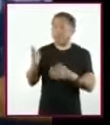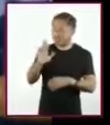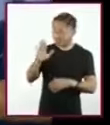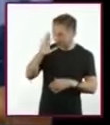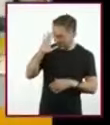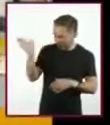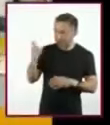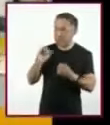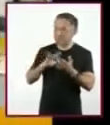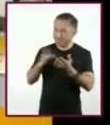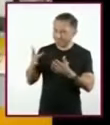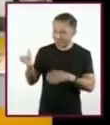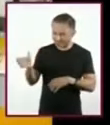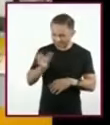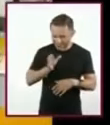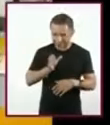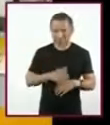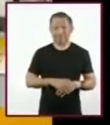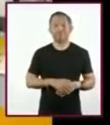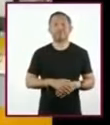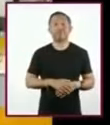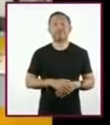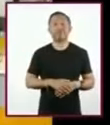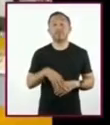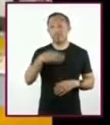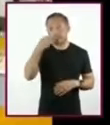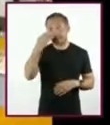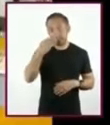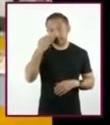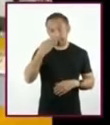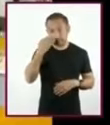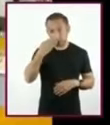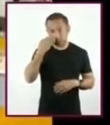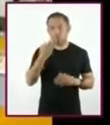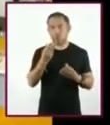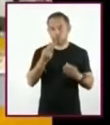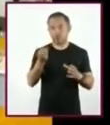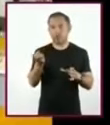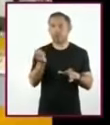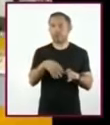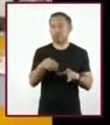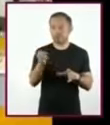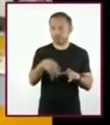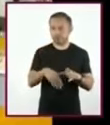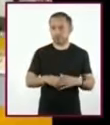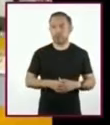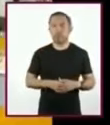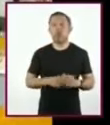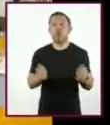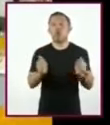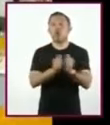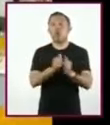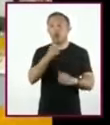gracias. Vamos a usar bastante de cilantro con el